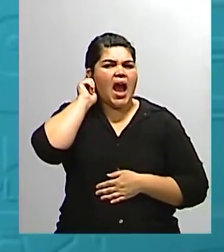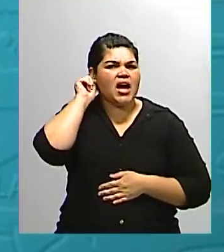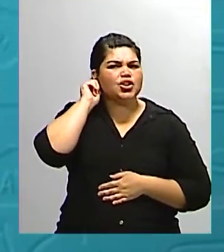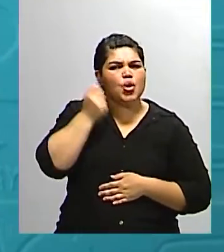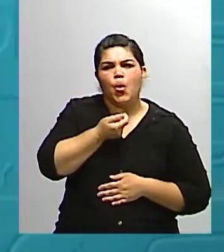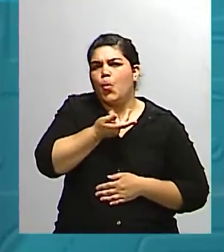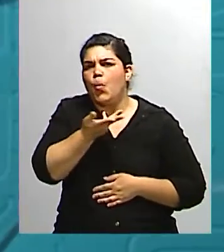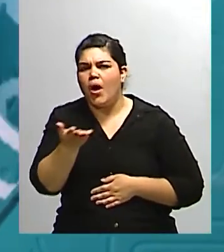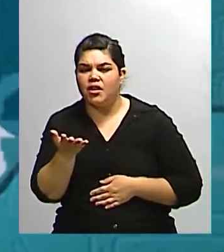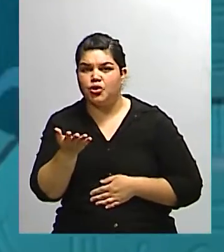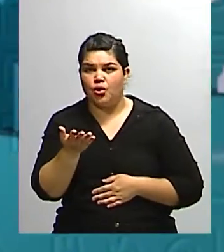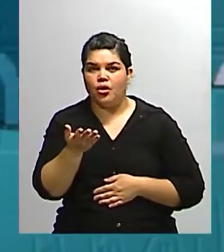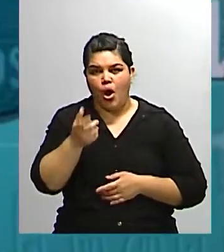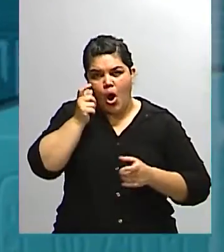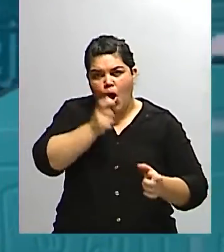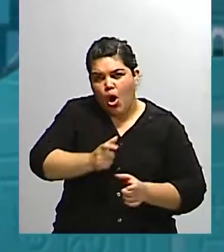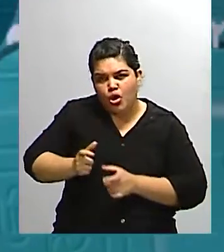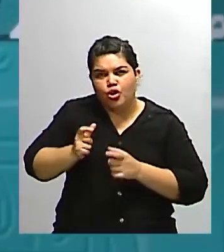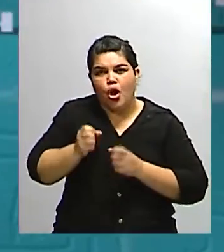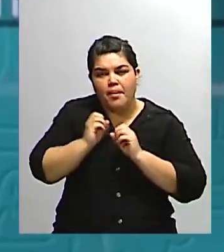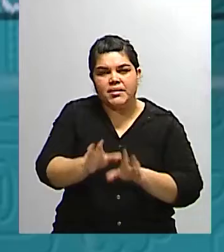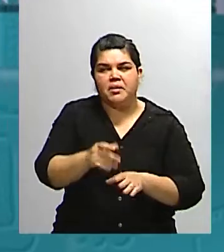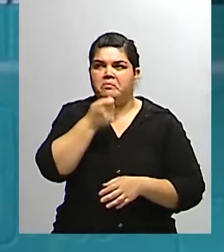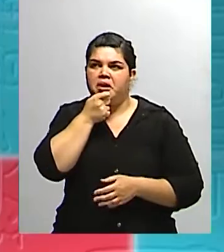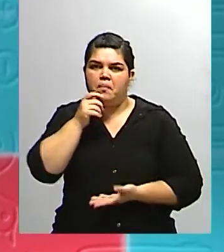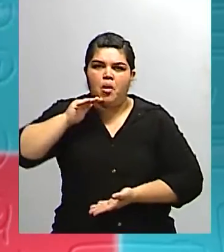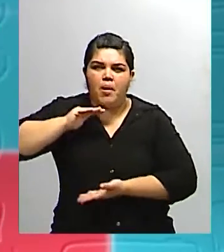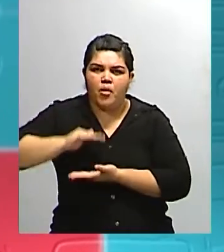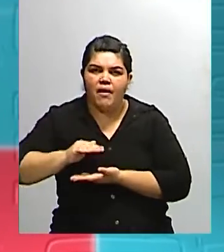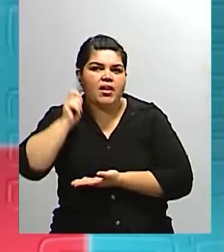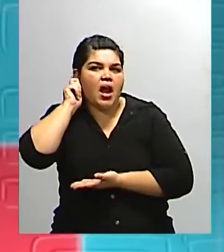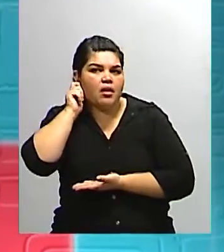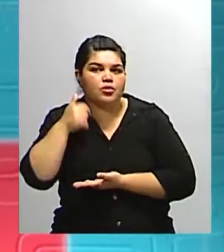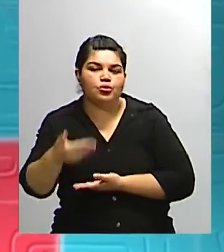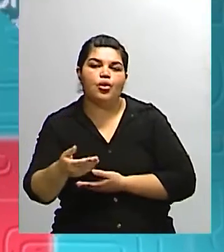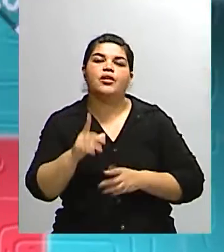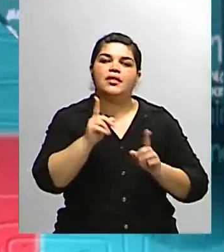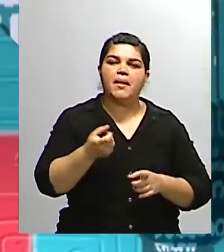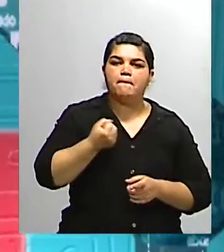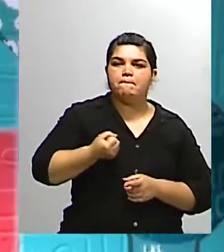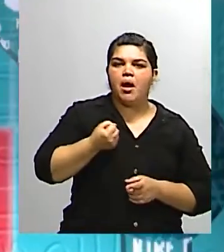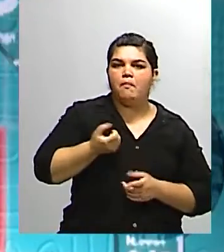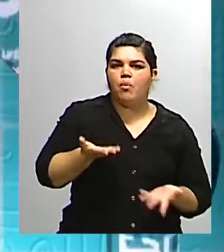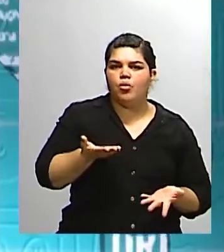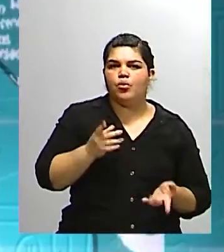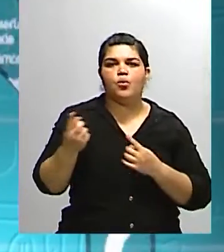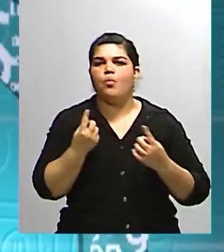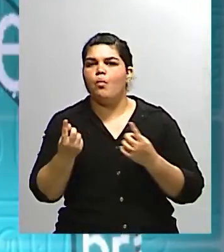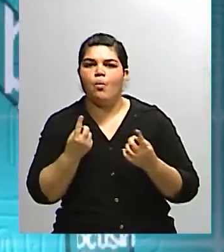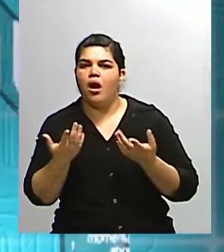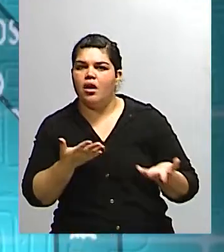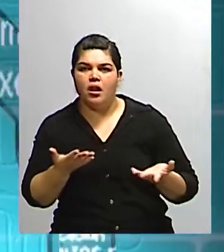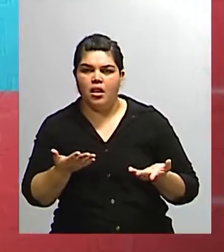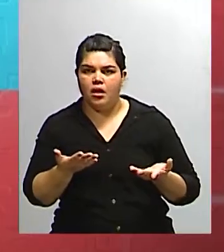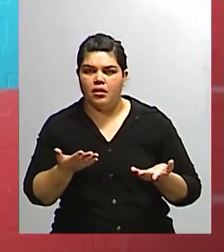empezar a hacernos estos estudios, ya sea mamografía en caso de que se necesite o la ecografía mamaria, que también es otra de las herramientas que se utiliza